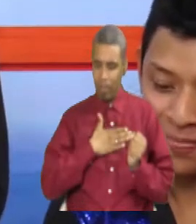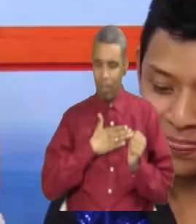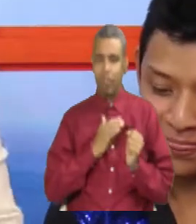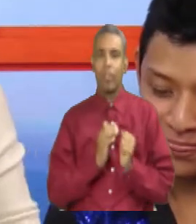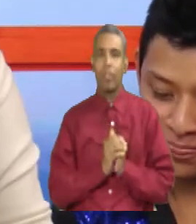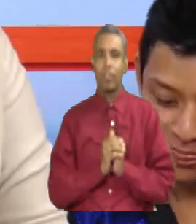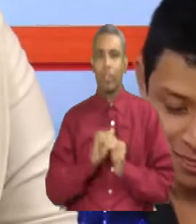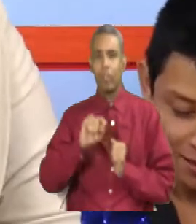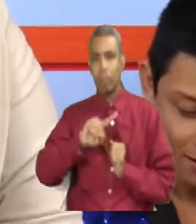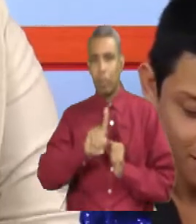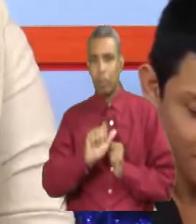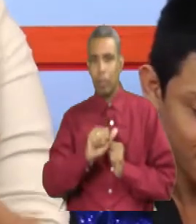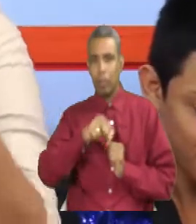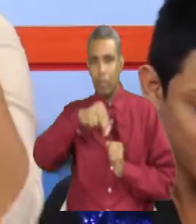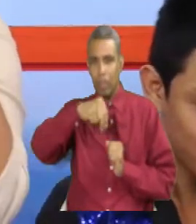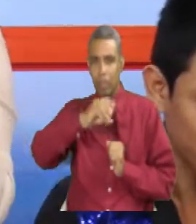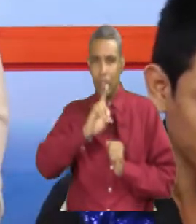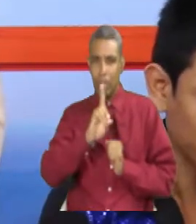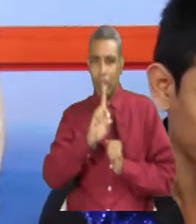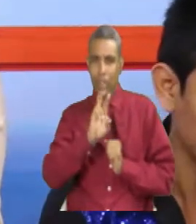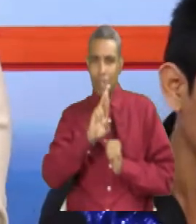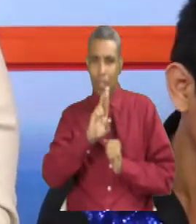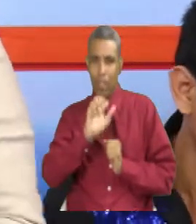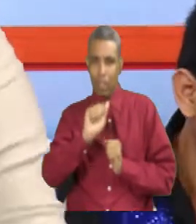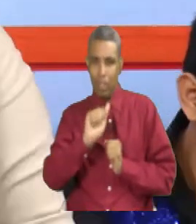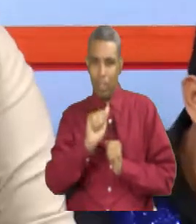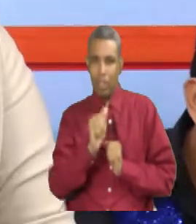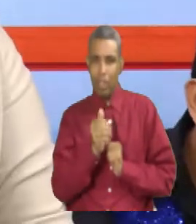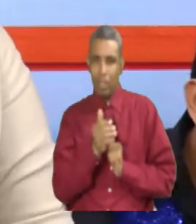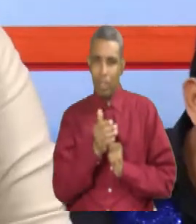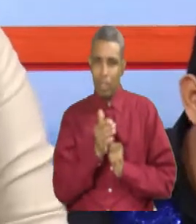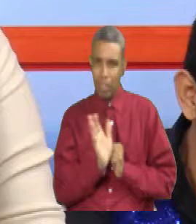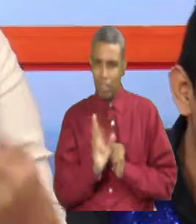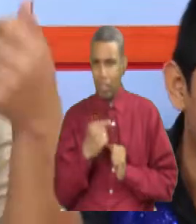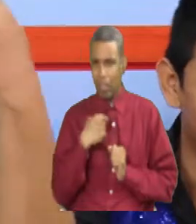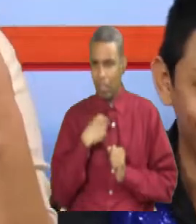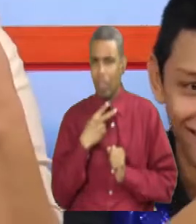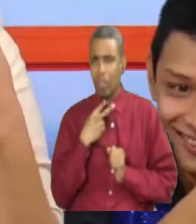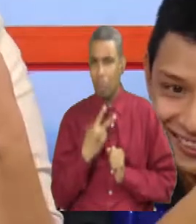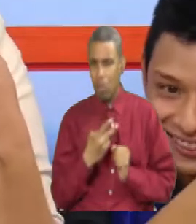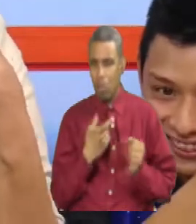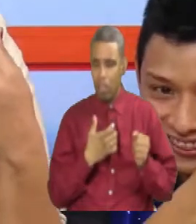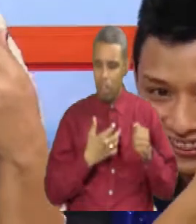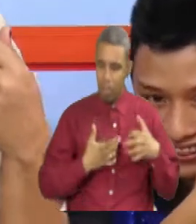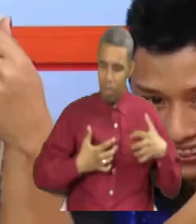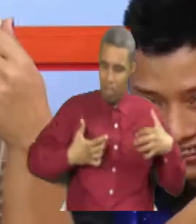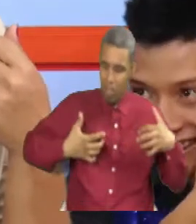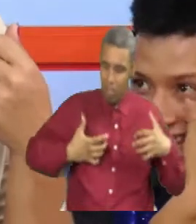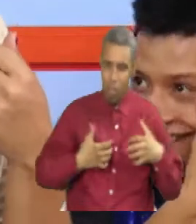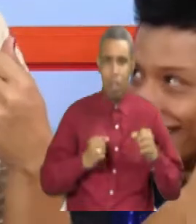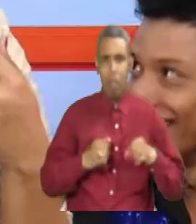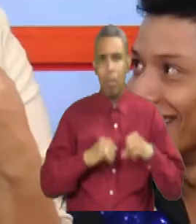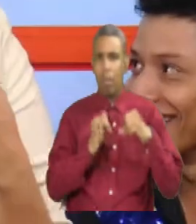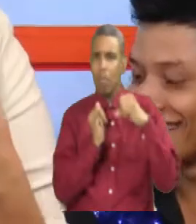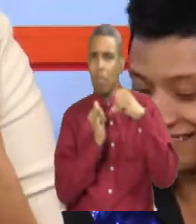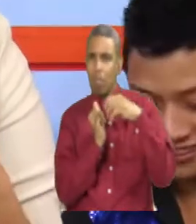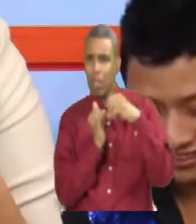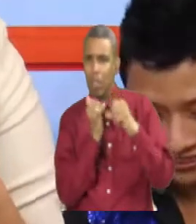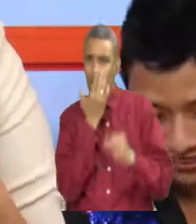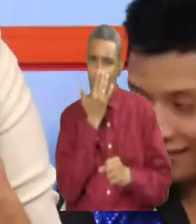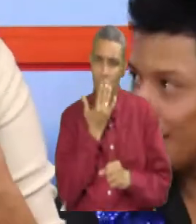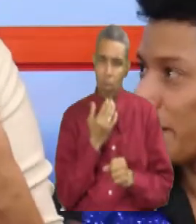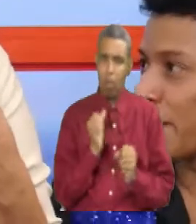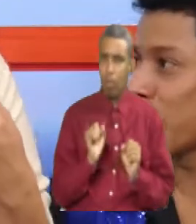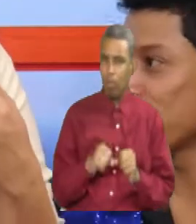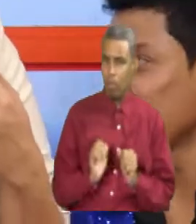es Sandra Montañez, voz femenina vallenata. Para que nos sigan a través de Facebook en La Voz